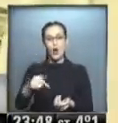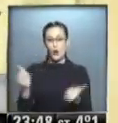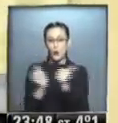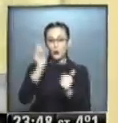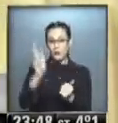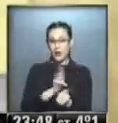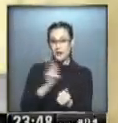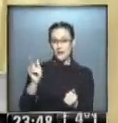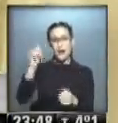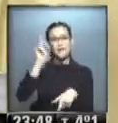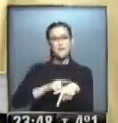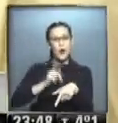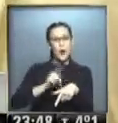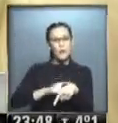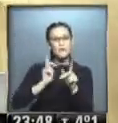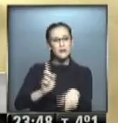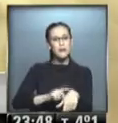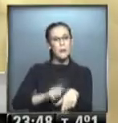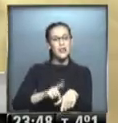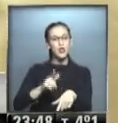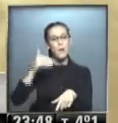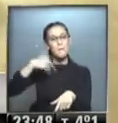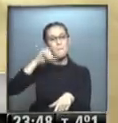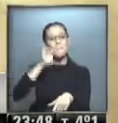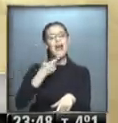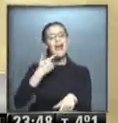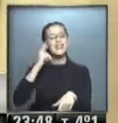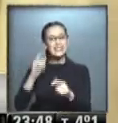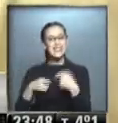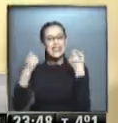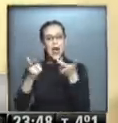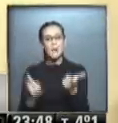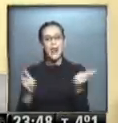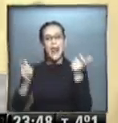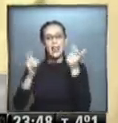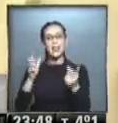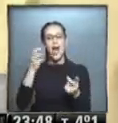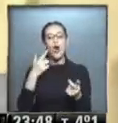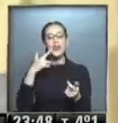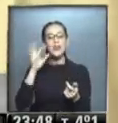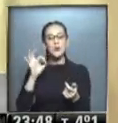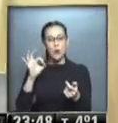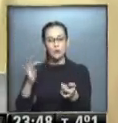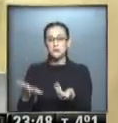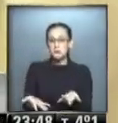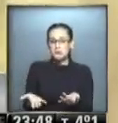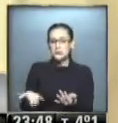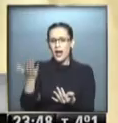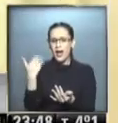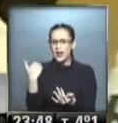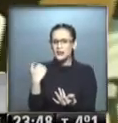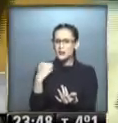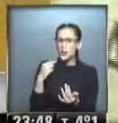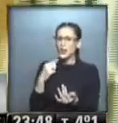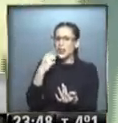Pontífice. Y este era el momento, Pablo, en que Lionel Messi le entregaba la planta de olivo. No la entendí. Dicen en la jornada de ayer, sobre todo, circuló mucho